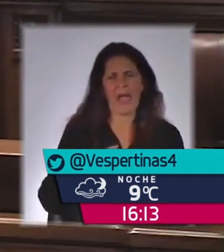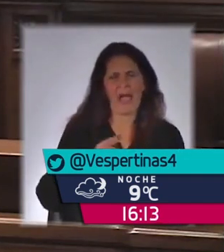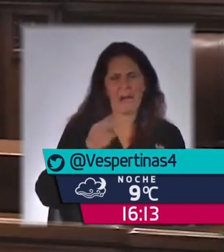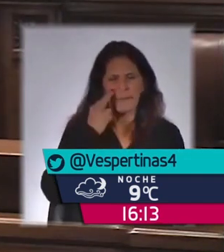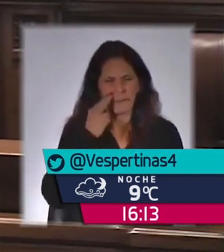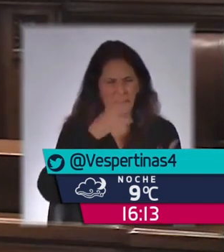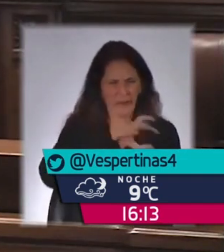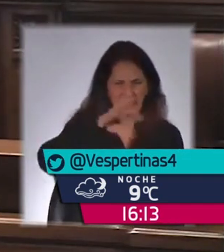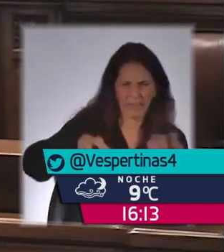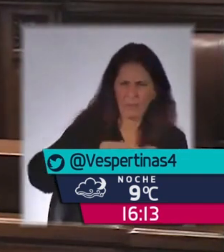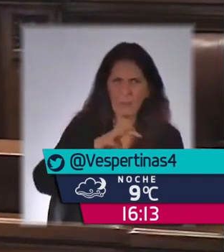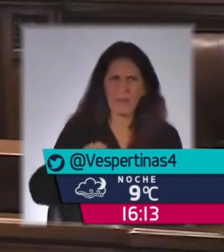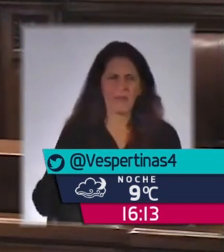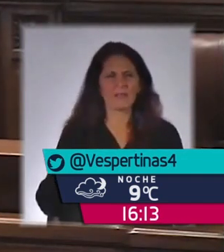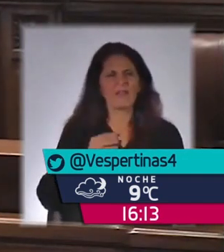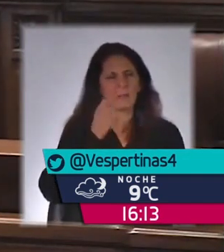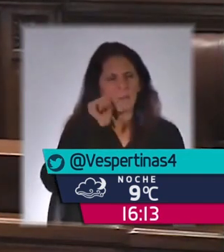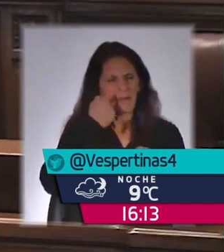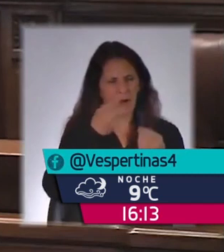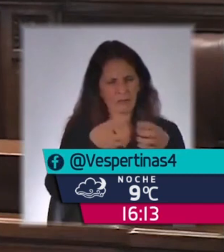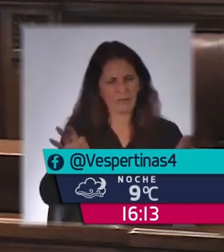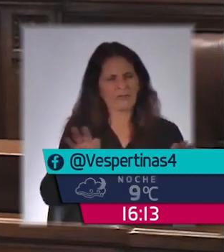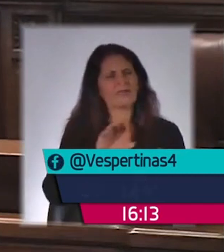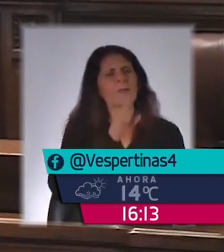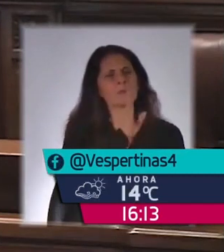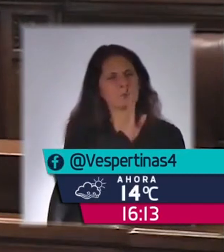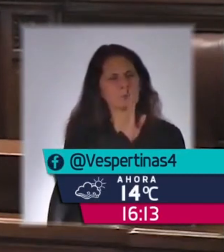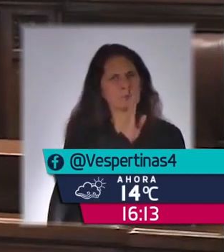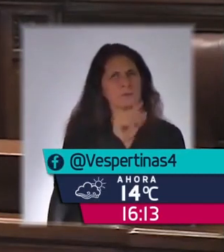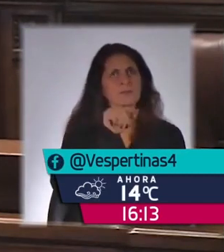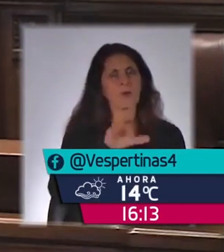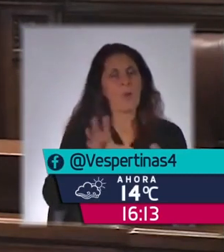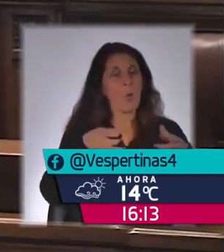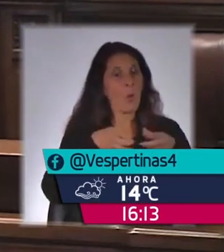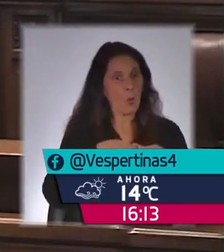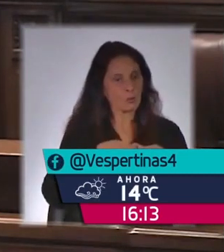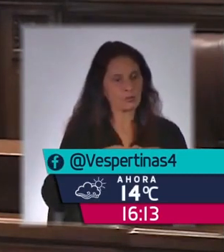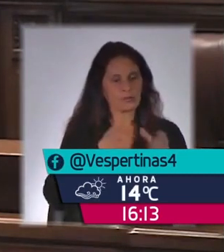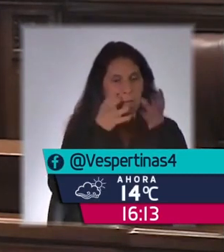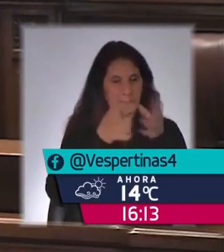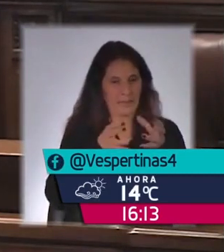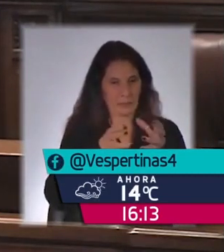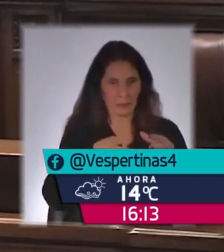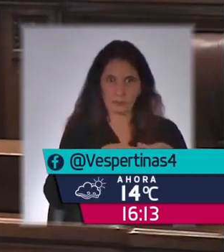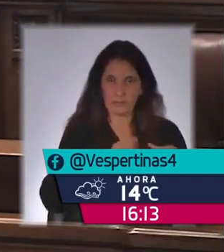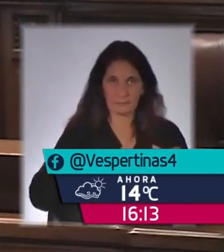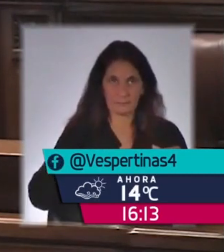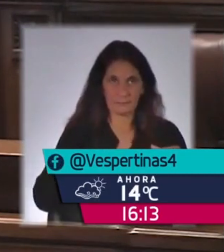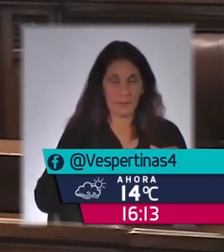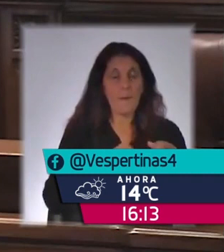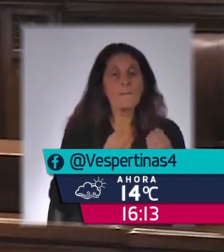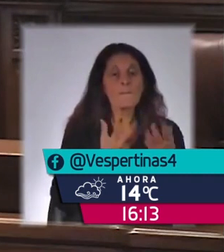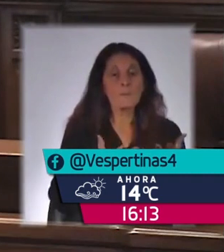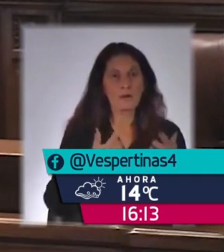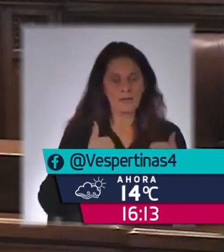lío. Nos han querido separar y silenciar. Juntas somos peligrosas,